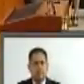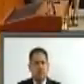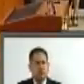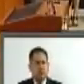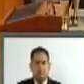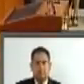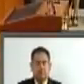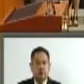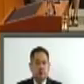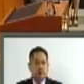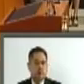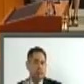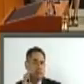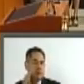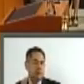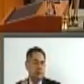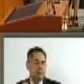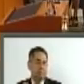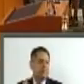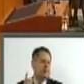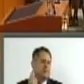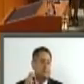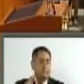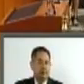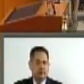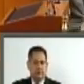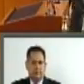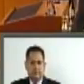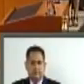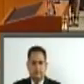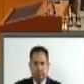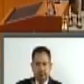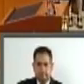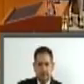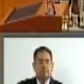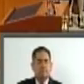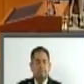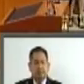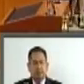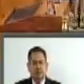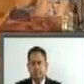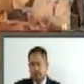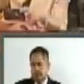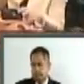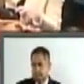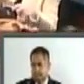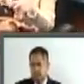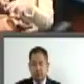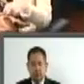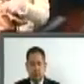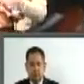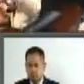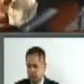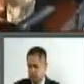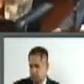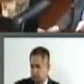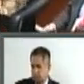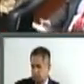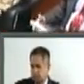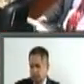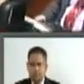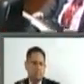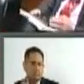Cámara de los Comunes que nos visitan, la representante Michelle Rampel del Partido Conservador, al